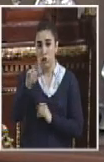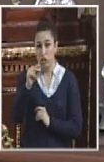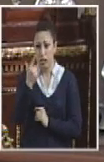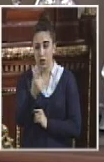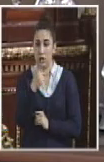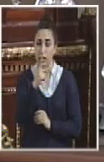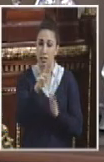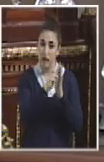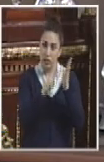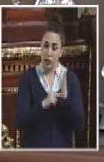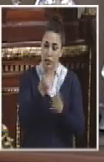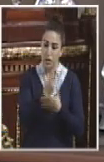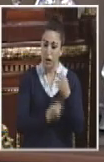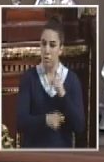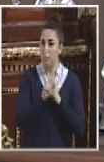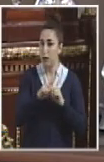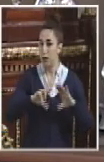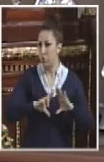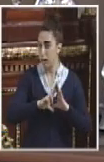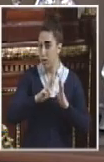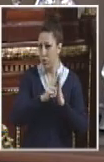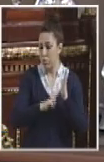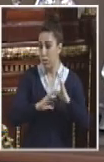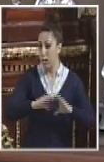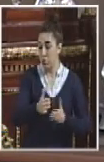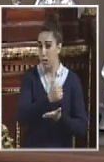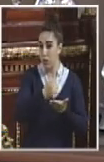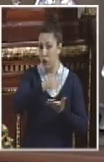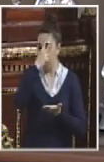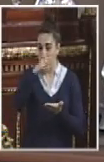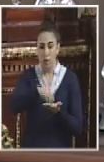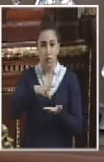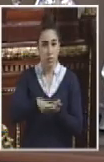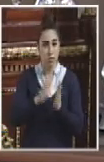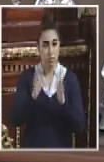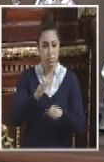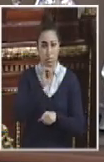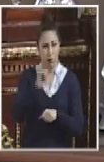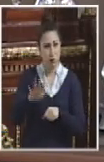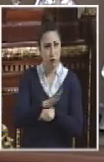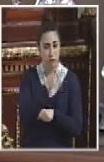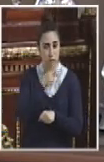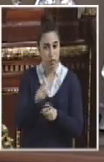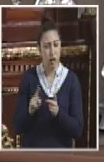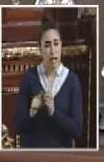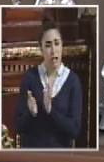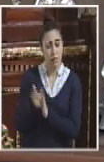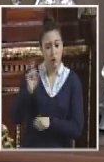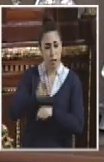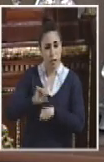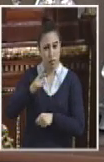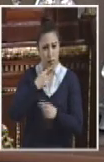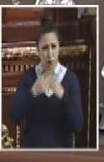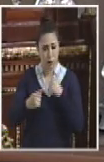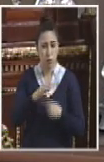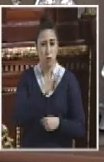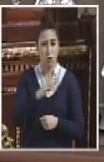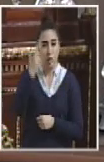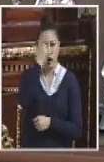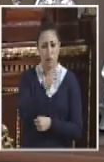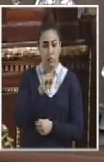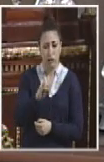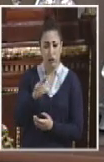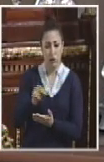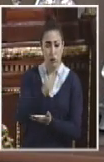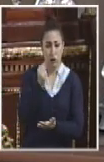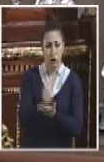del reglamento, ambos del Congreso de la Ciudad de México, se instruye su inserción íntegra en el diario de los debates y se turnará para su análisis y dictamen a la